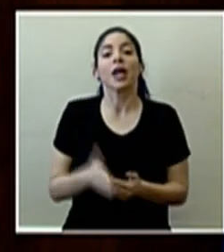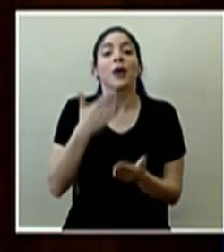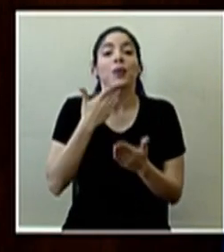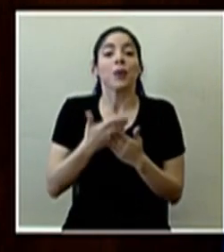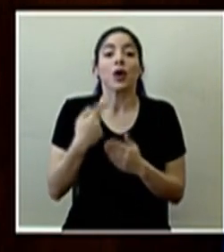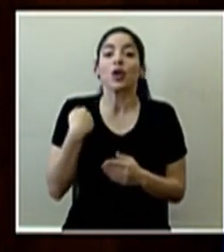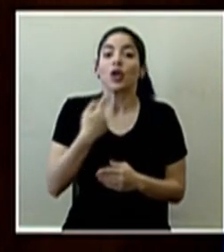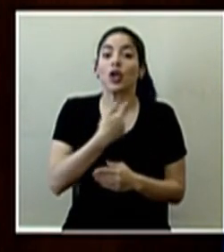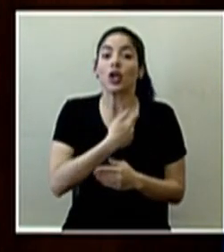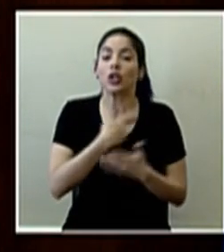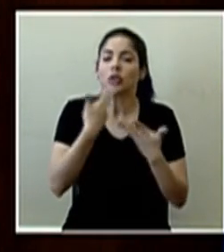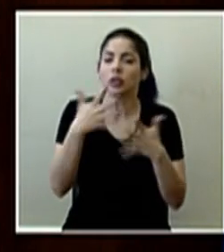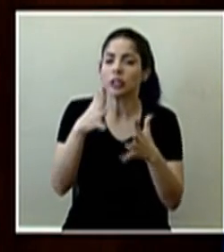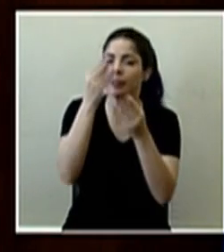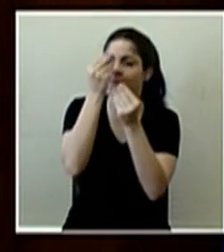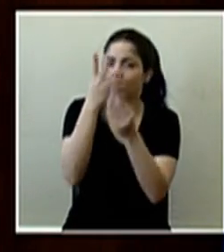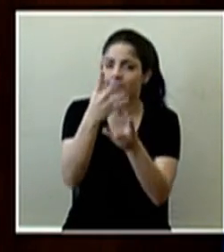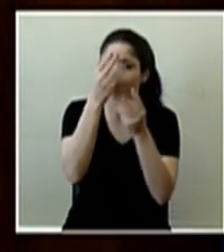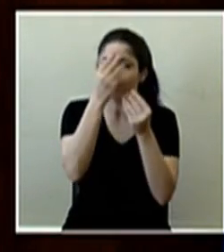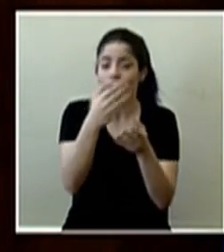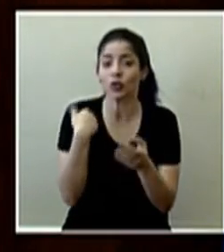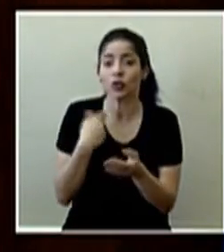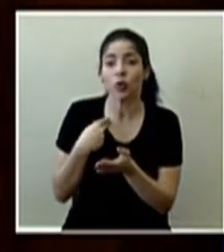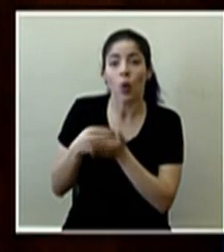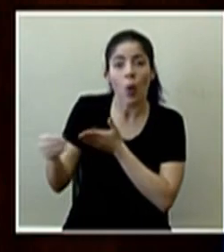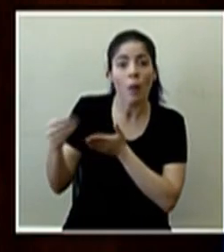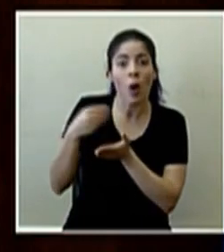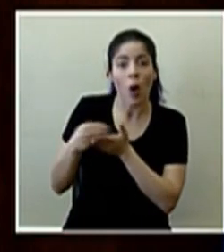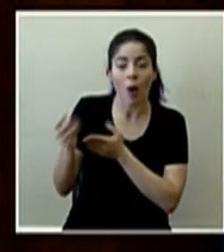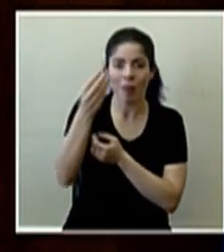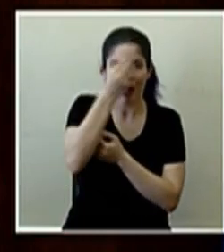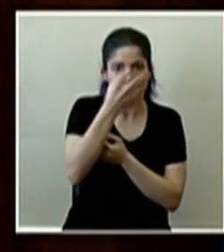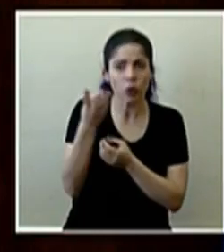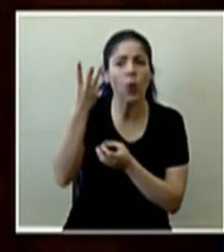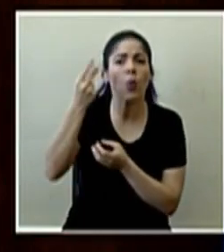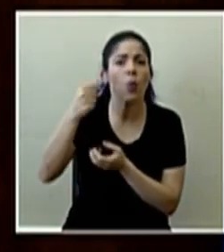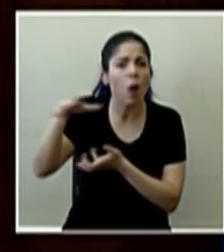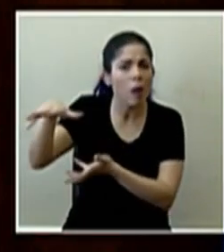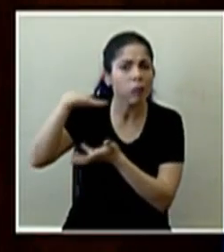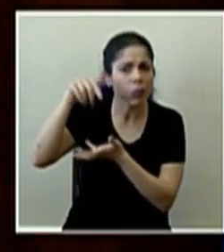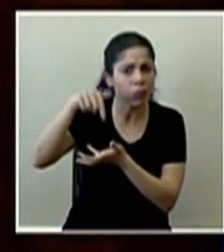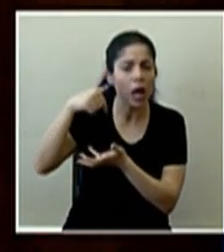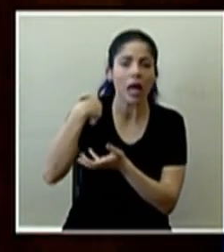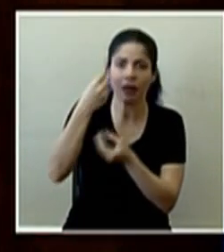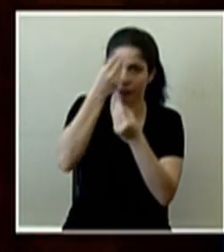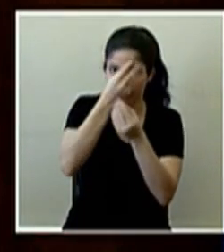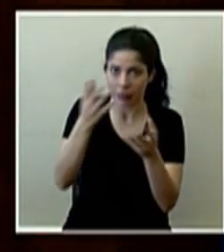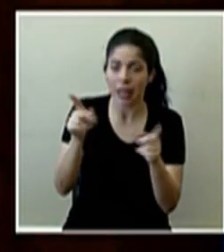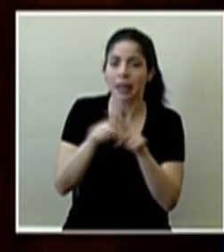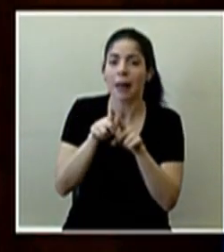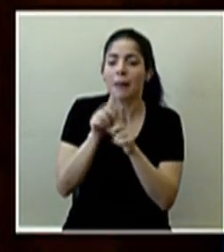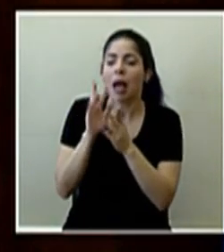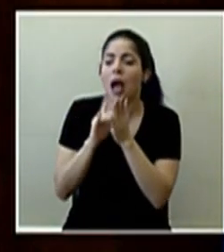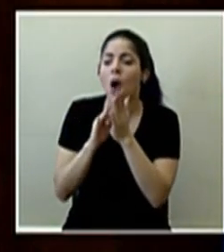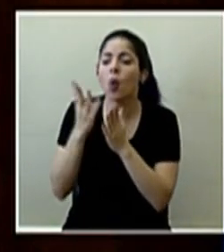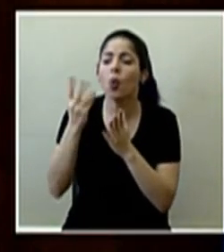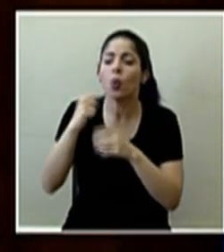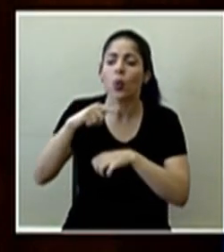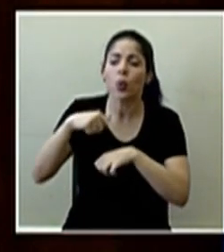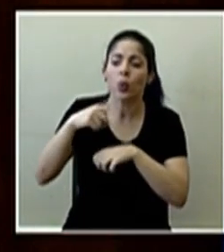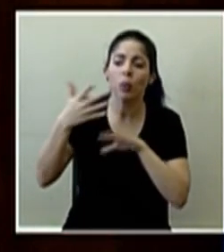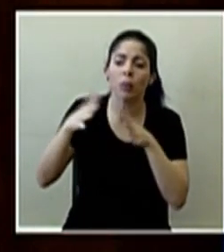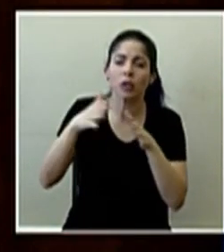nosotros hemos estado informando sobre compras que vamos haciendo, volúmenes y estimaciones de tiempos de